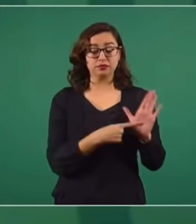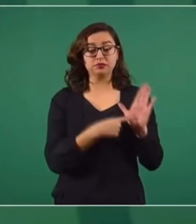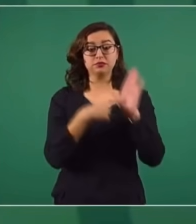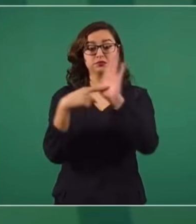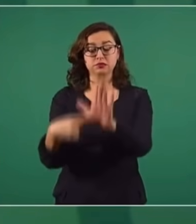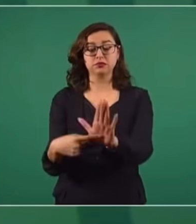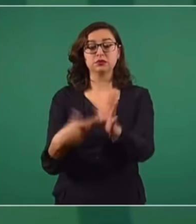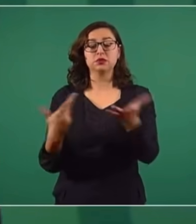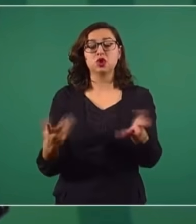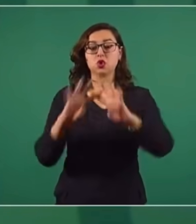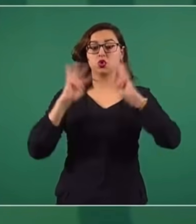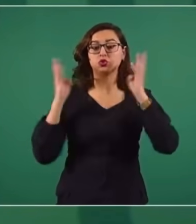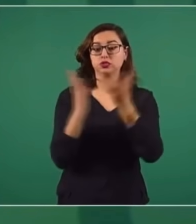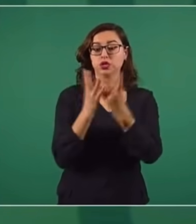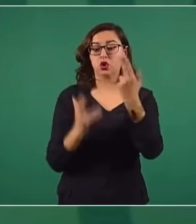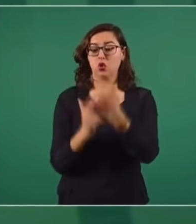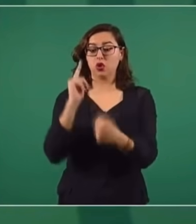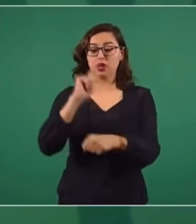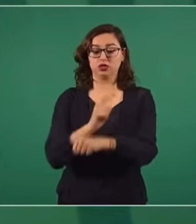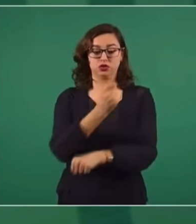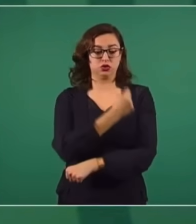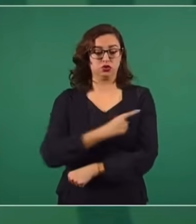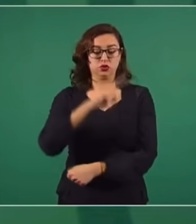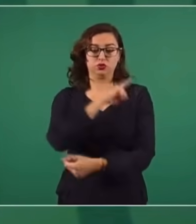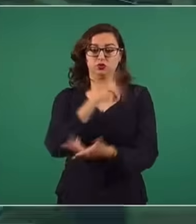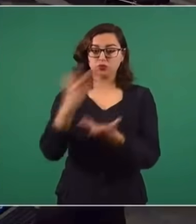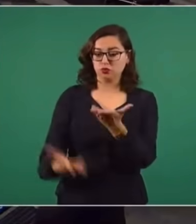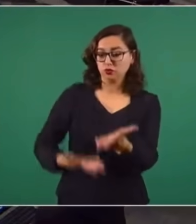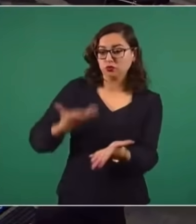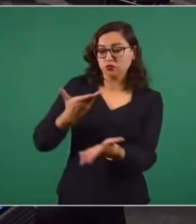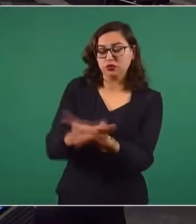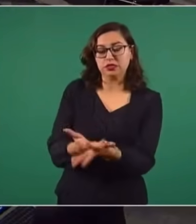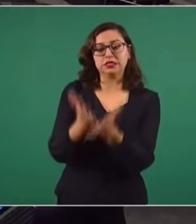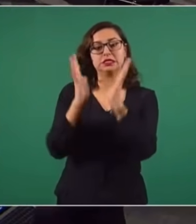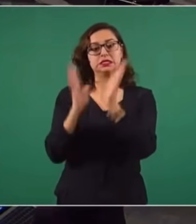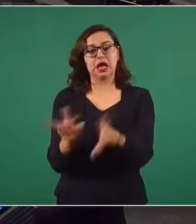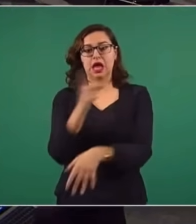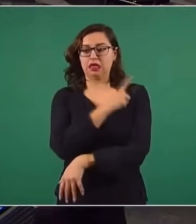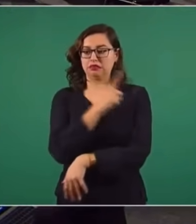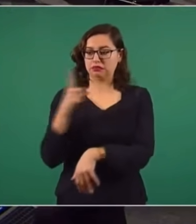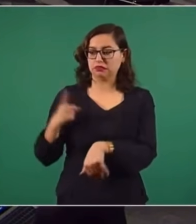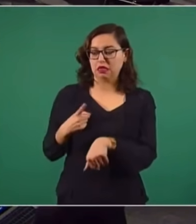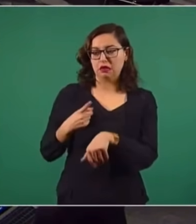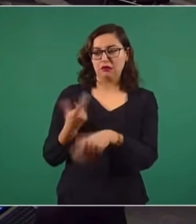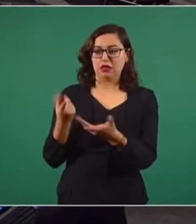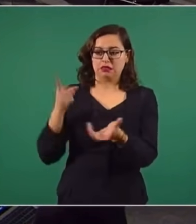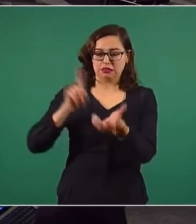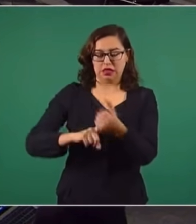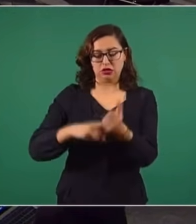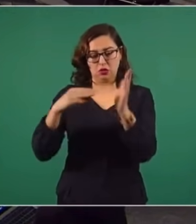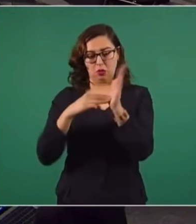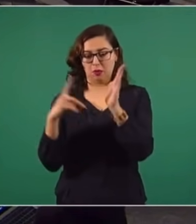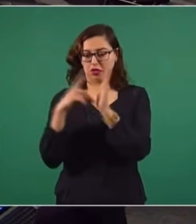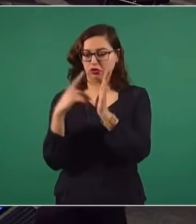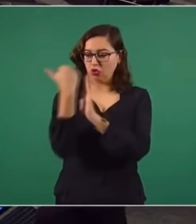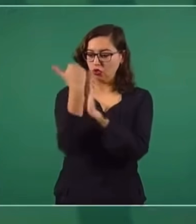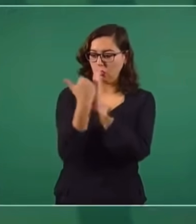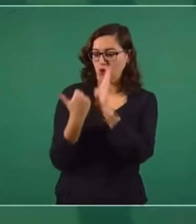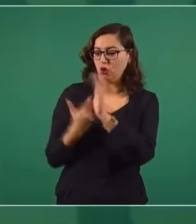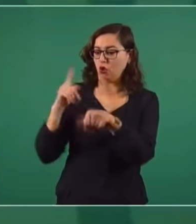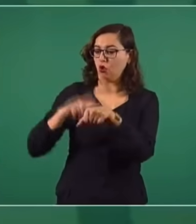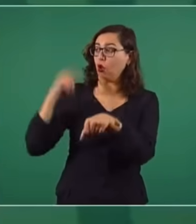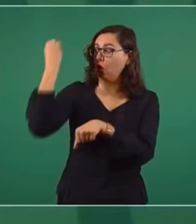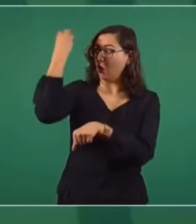Consejo Nacional de Salud la iniciativa de modificación de ciertos aspectos de la metodología del semáforo de riesgo